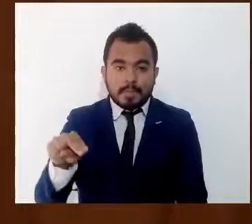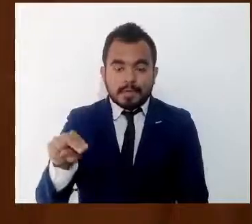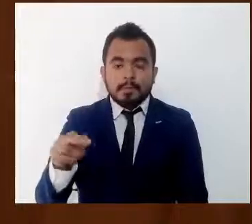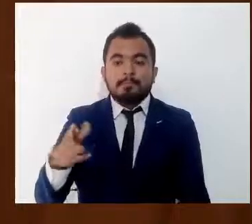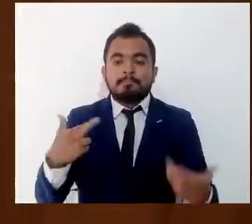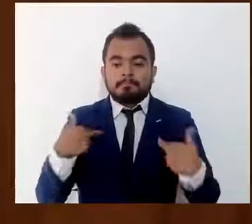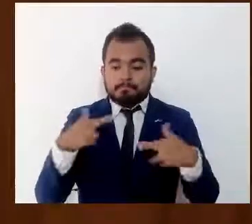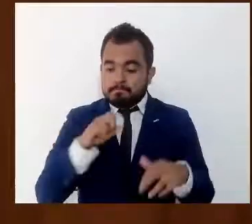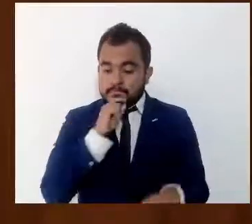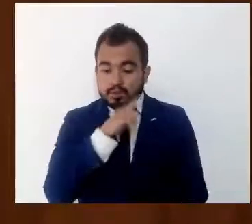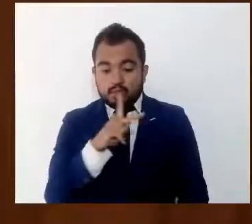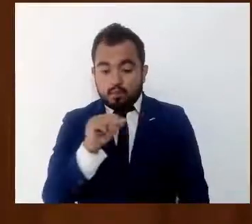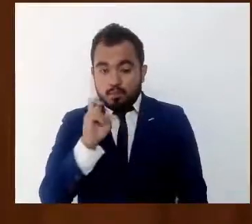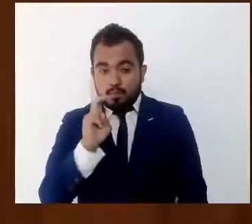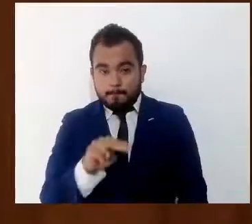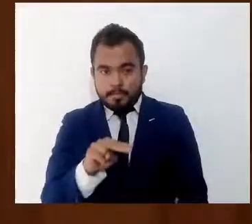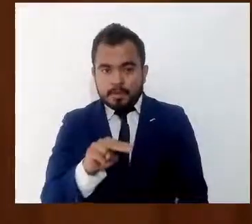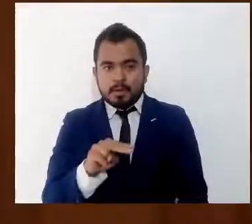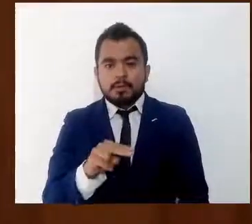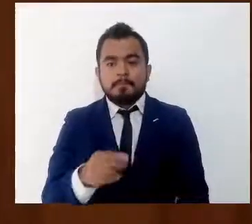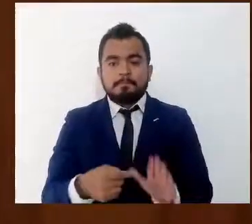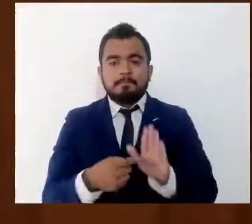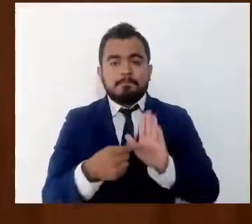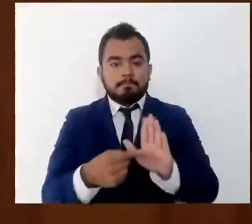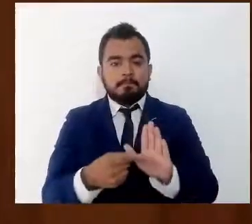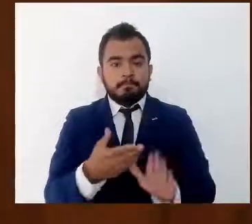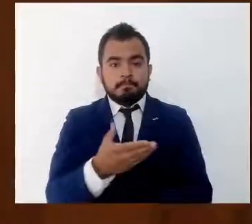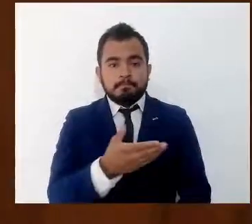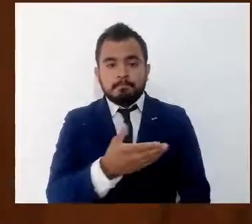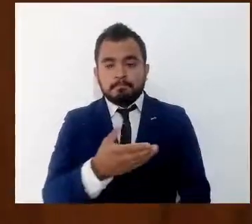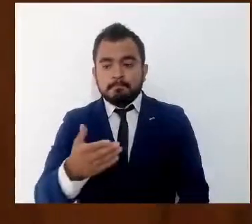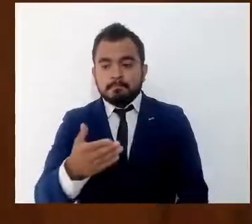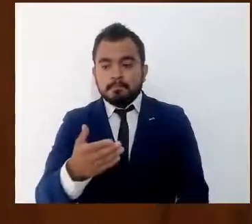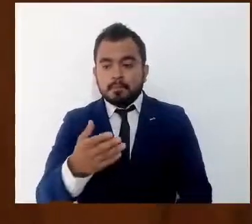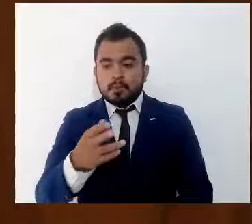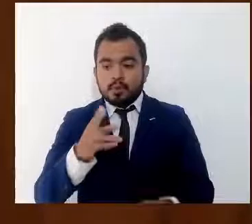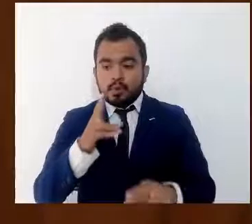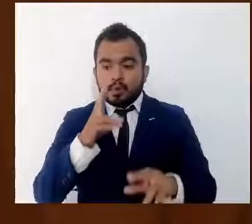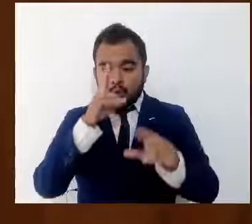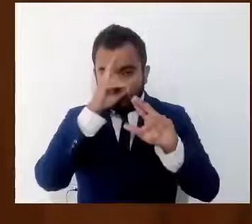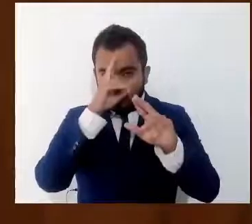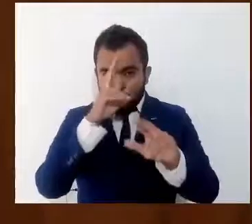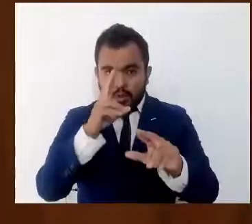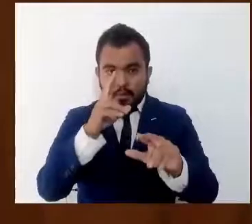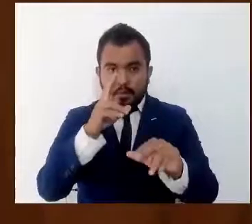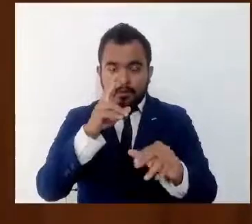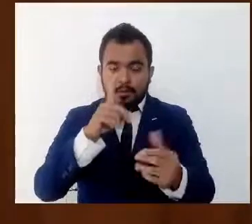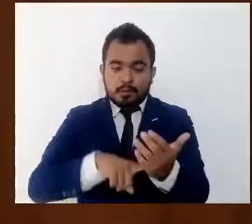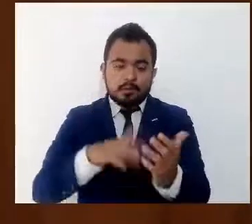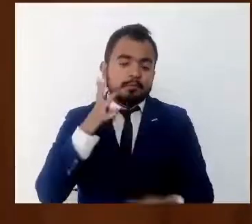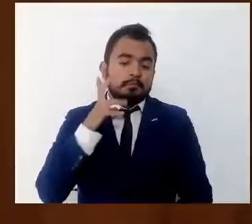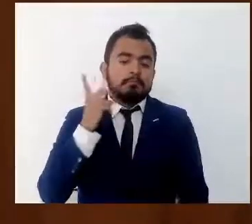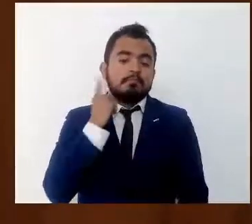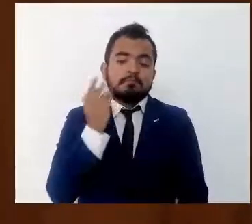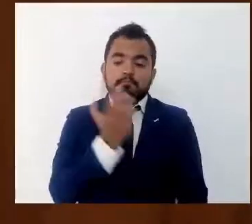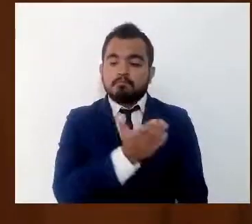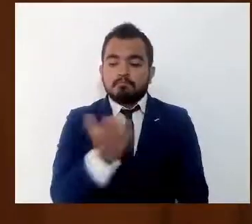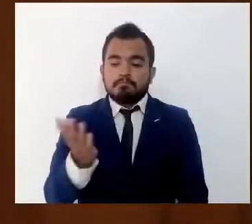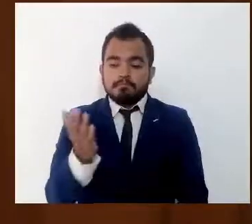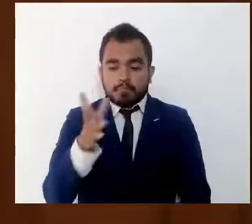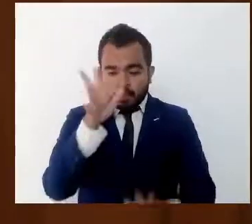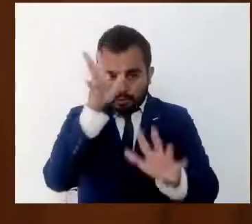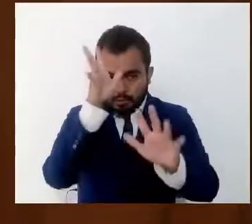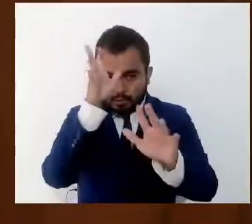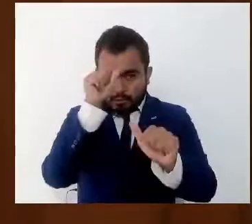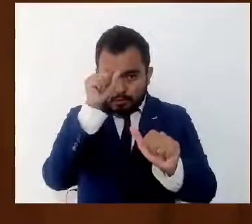a la consideración de esta honorable legislatura punto de acuerdo por el que la 61ª legislatura